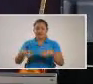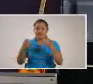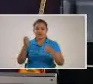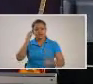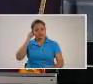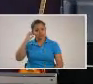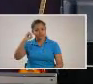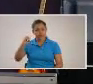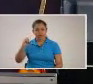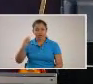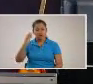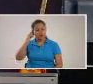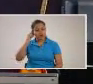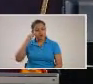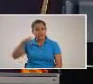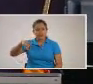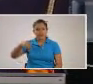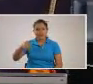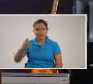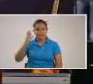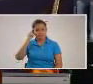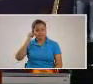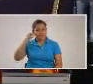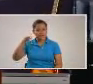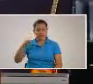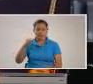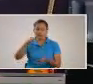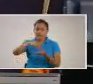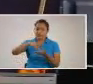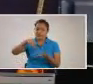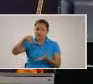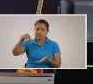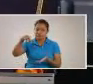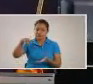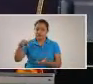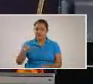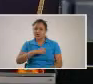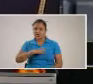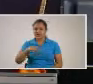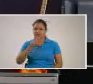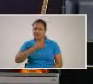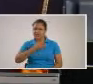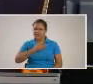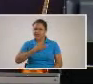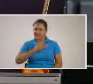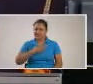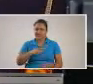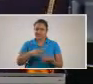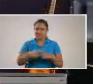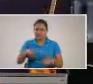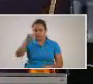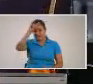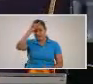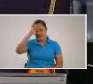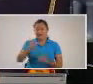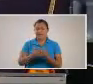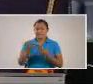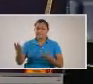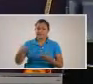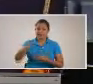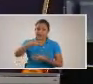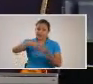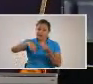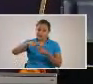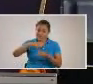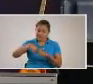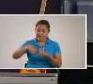las tropas, todas las naciones que son engañadas por el diablo cuando lo suelten después de los mil años, van a rodear el campamento de los